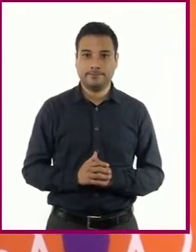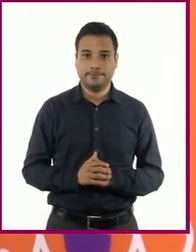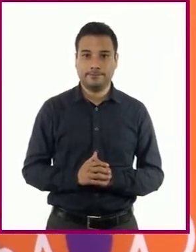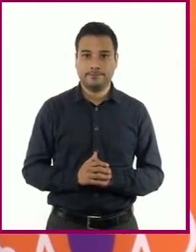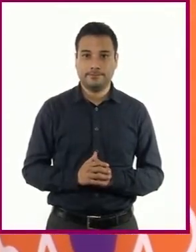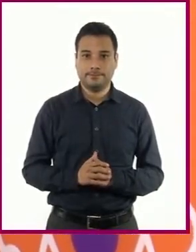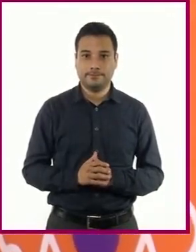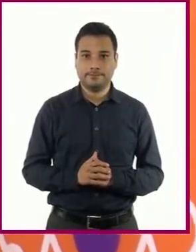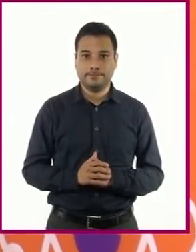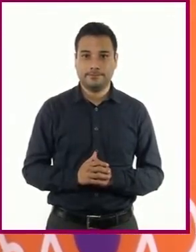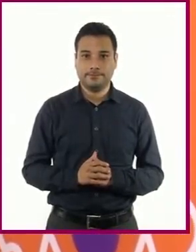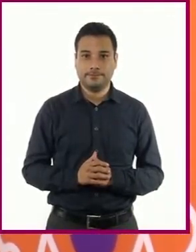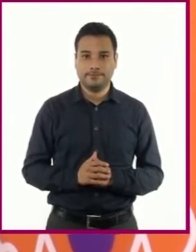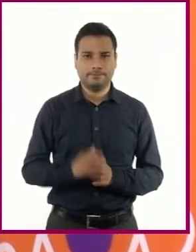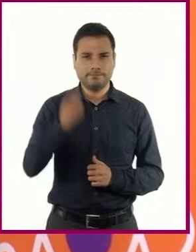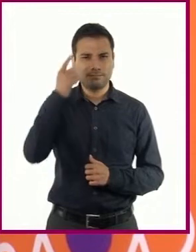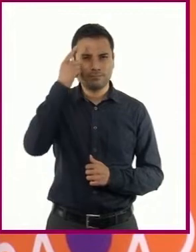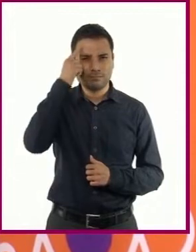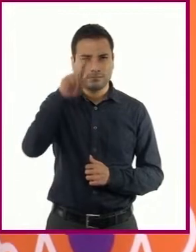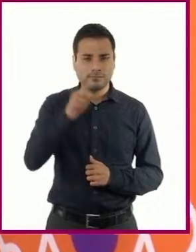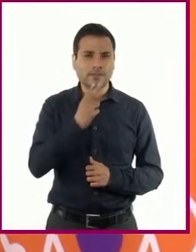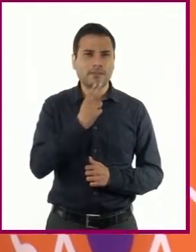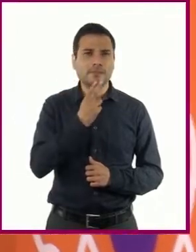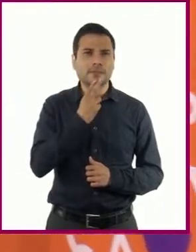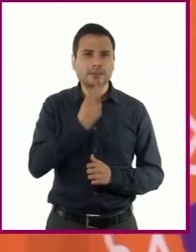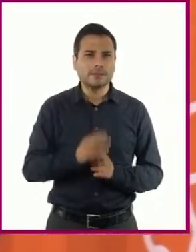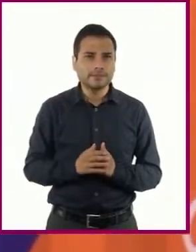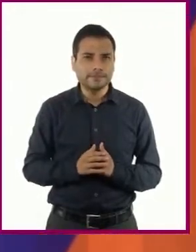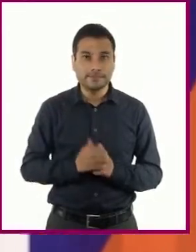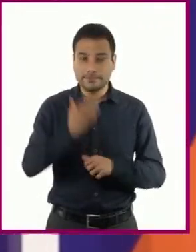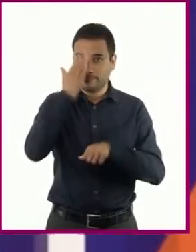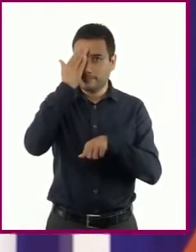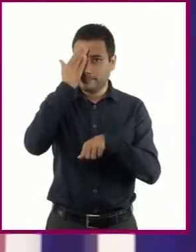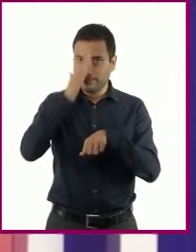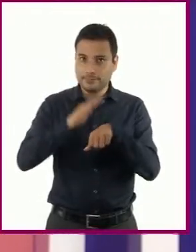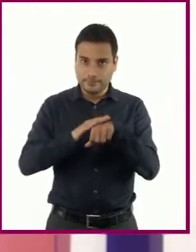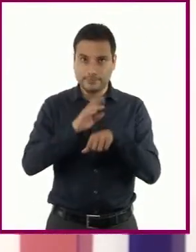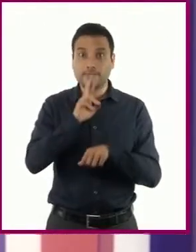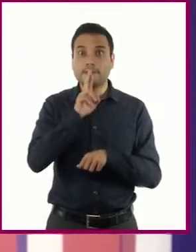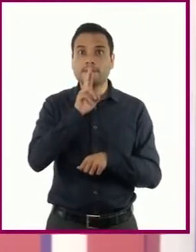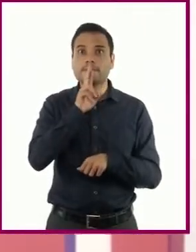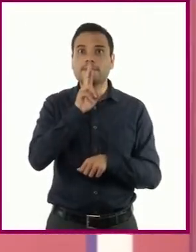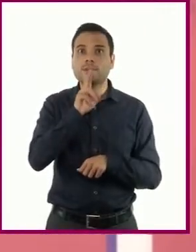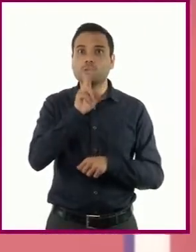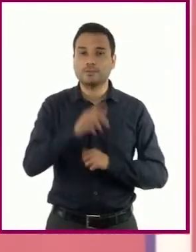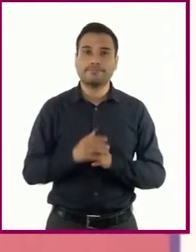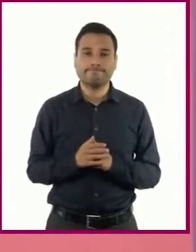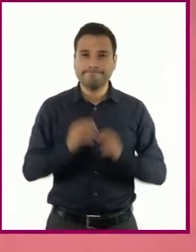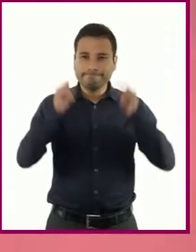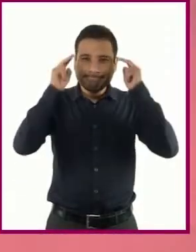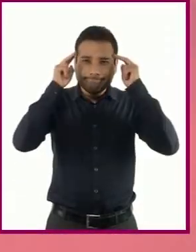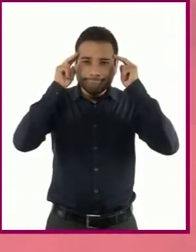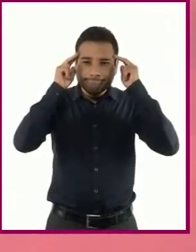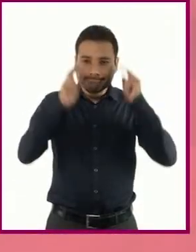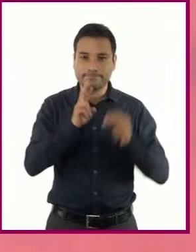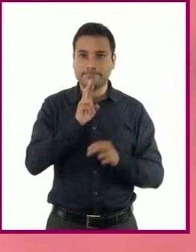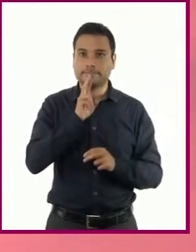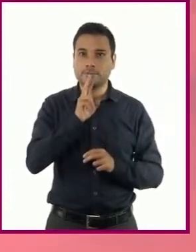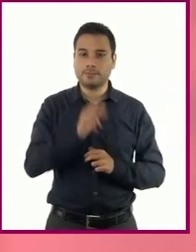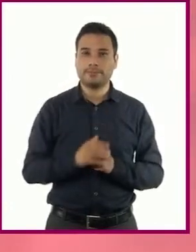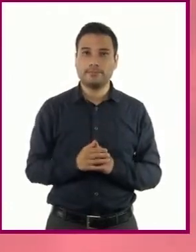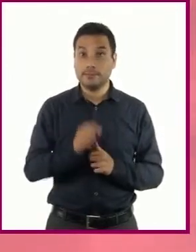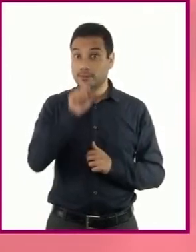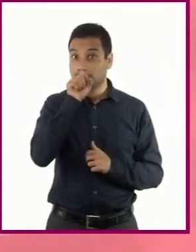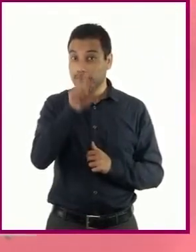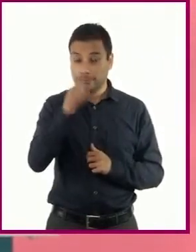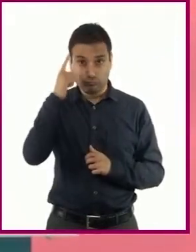Esta actividad ayuda a activar e incrementar la memoria, tener mayor atención y concentración, así como activar los dos